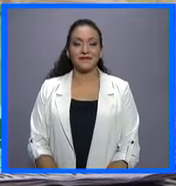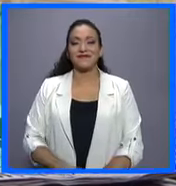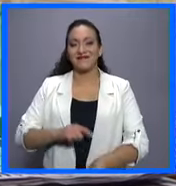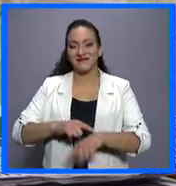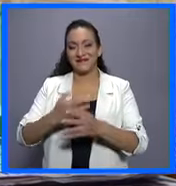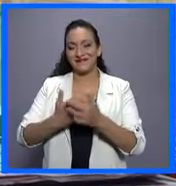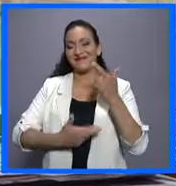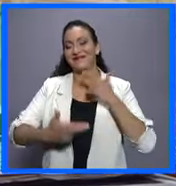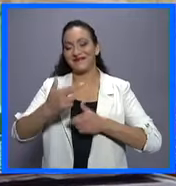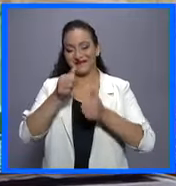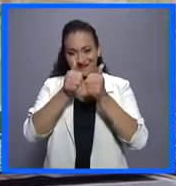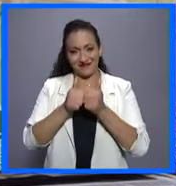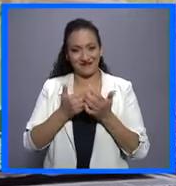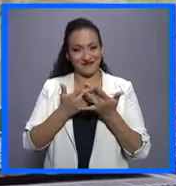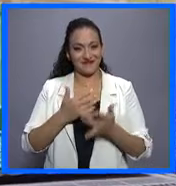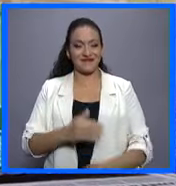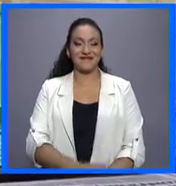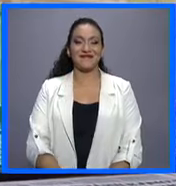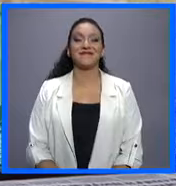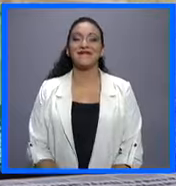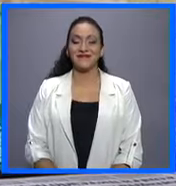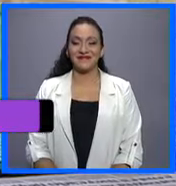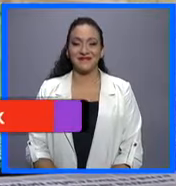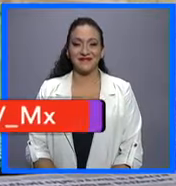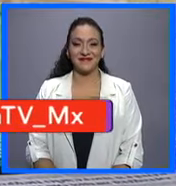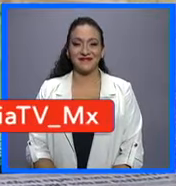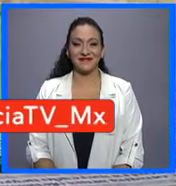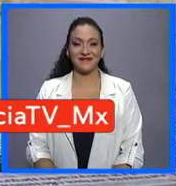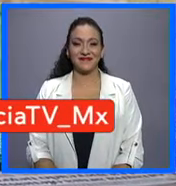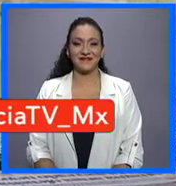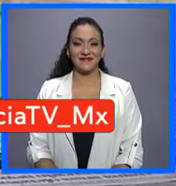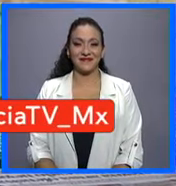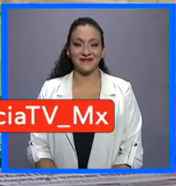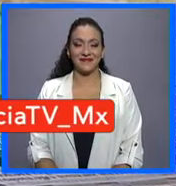Vamos a una pausa y continuamos con más aquí en Semanario Judicial.